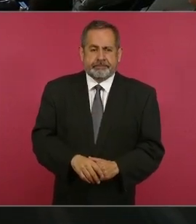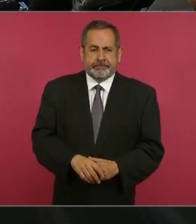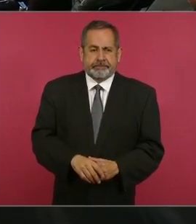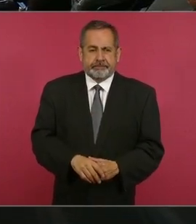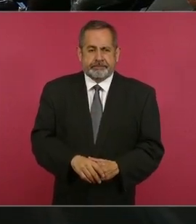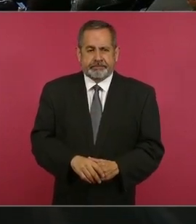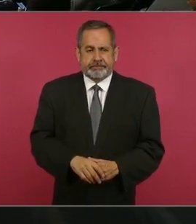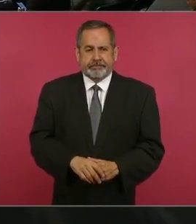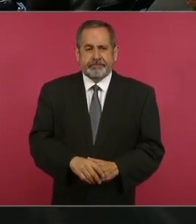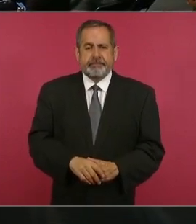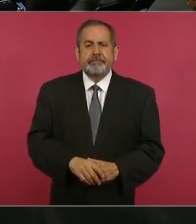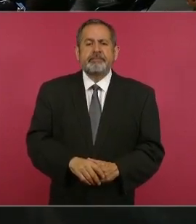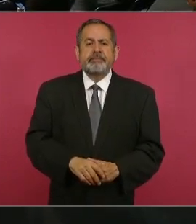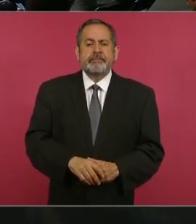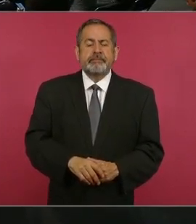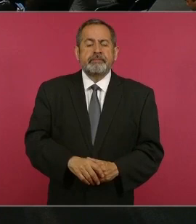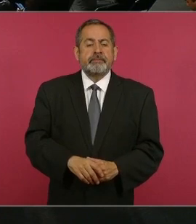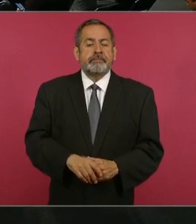Las empresas